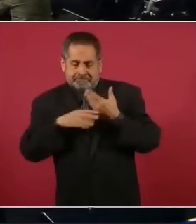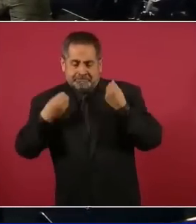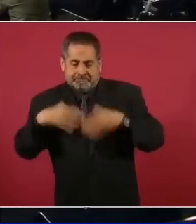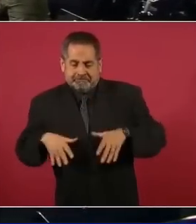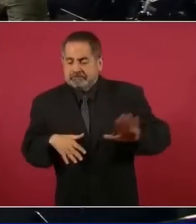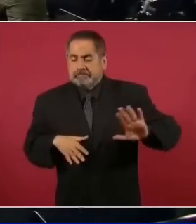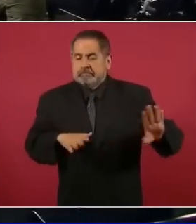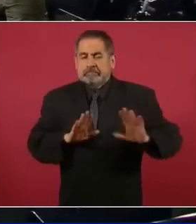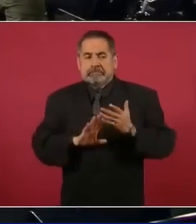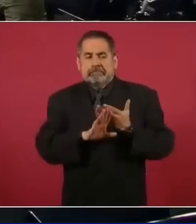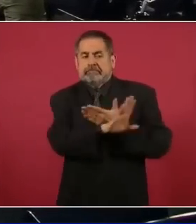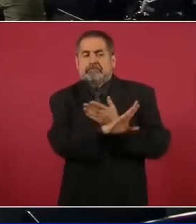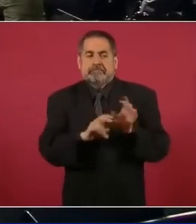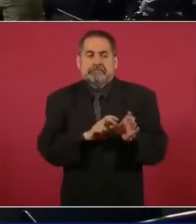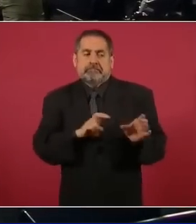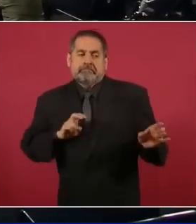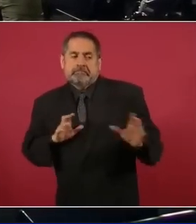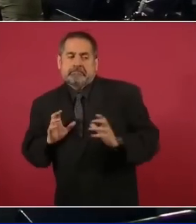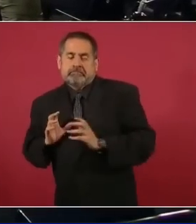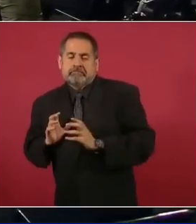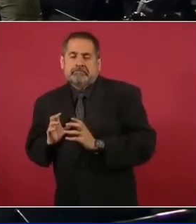Y algo sucedió